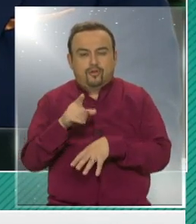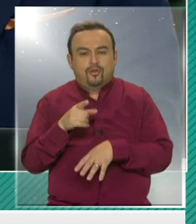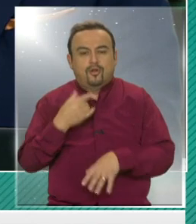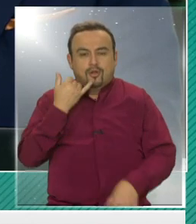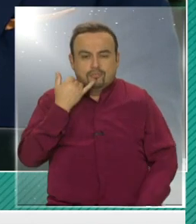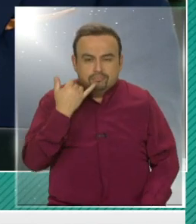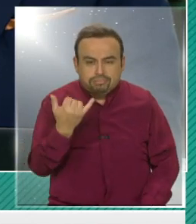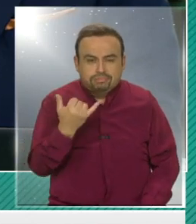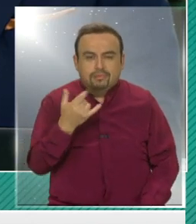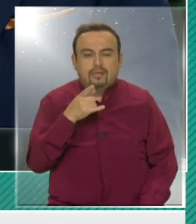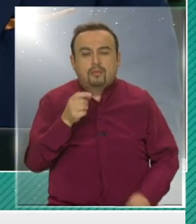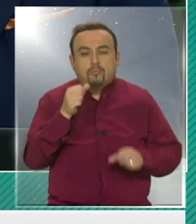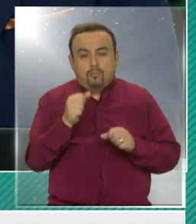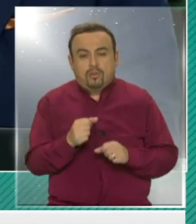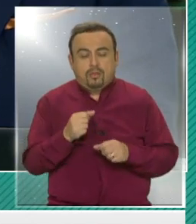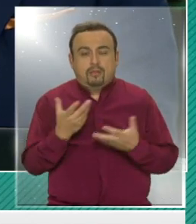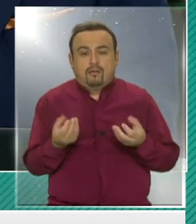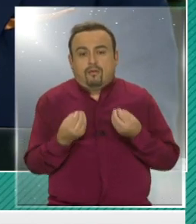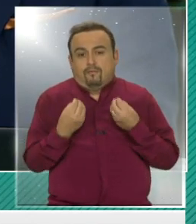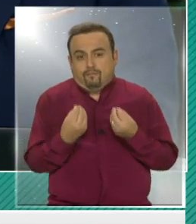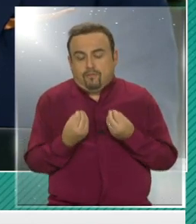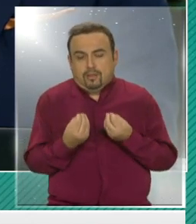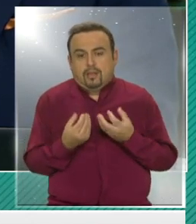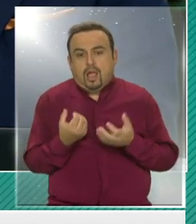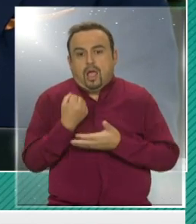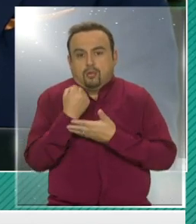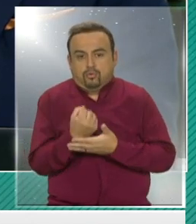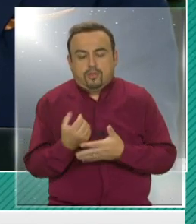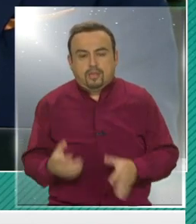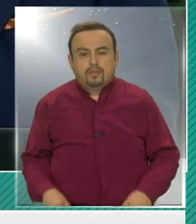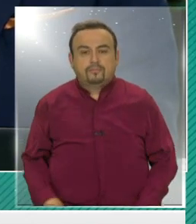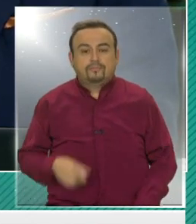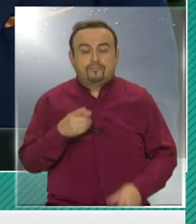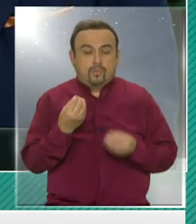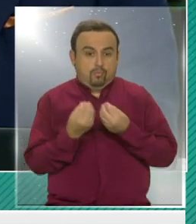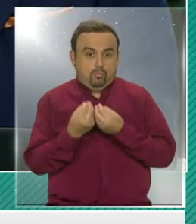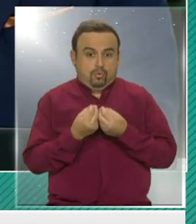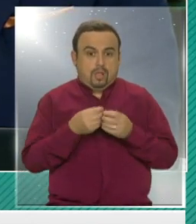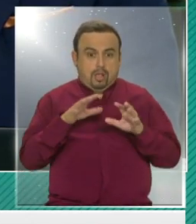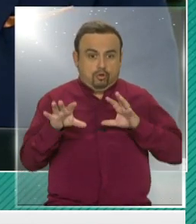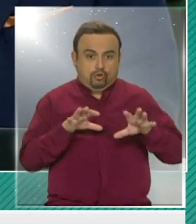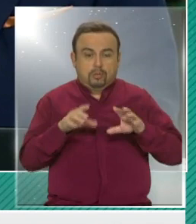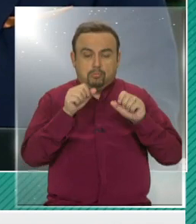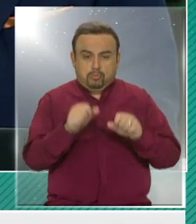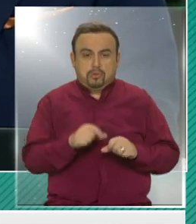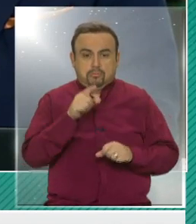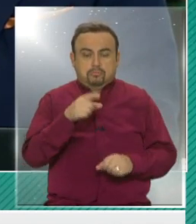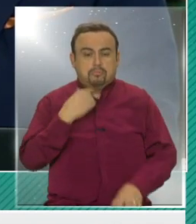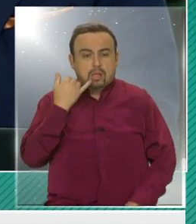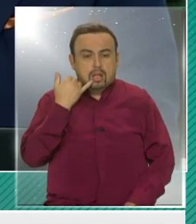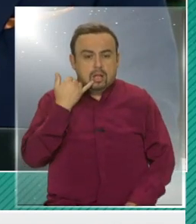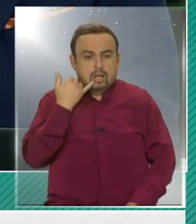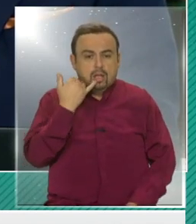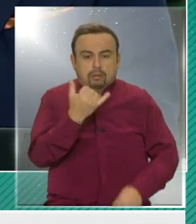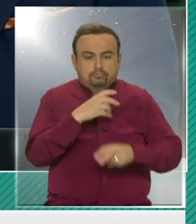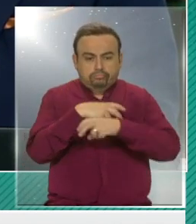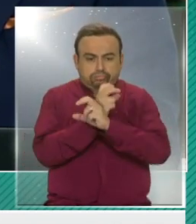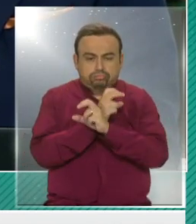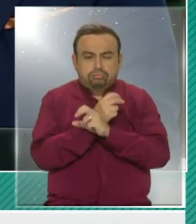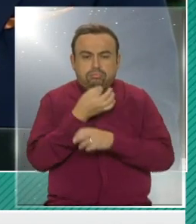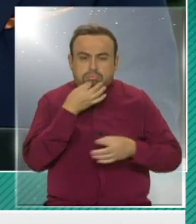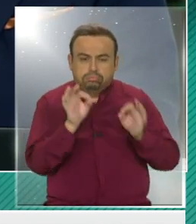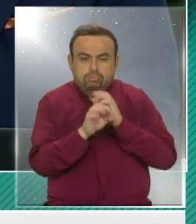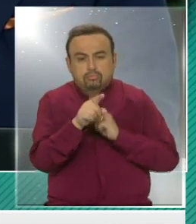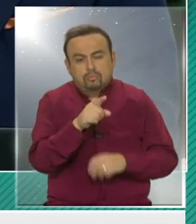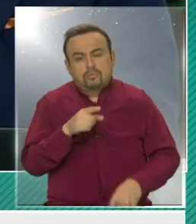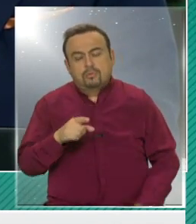puedan llamar que lo puedan contactar es realmente una tremenda ayuda porque hay muchas cosas que se pueden resolver con telemedicina si usted